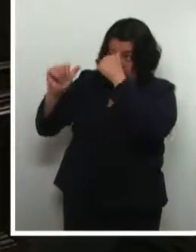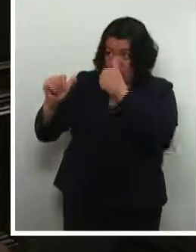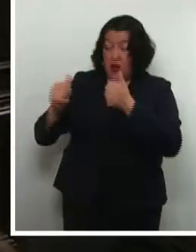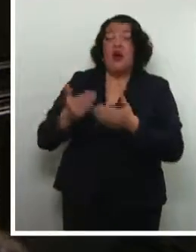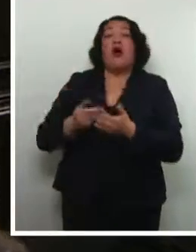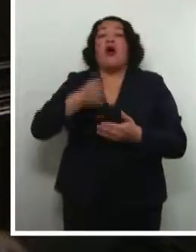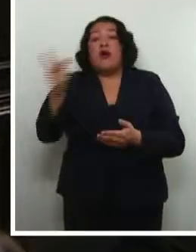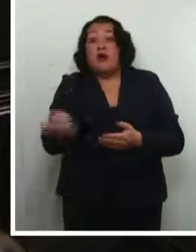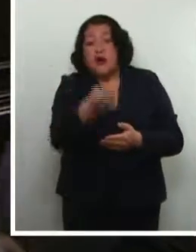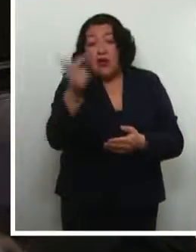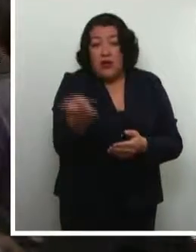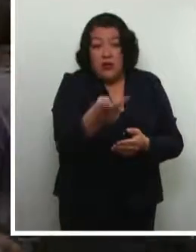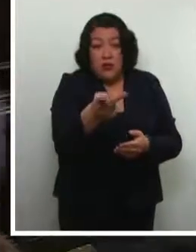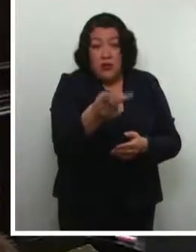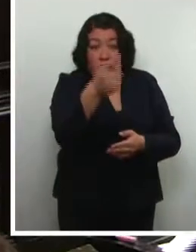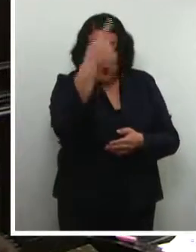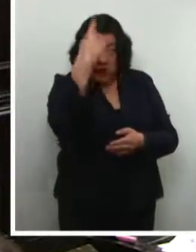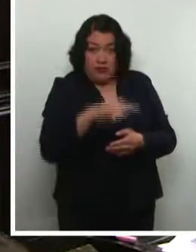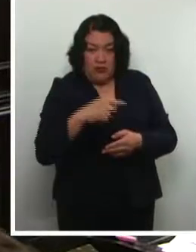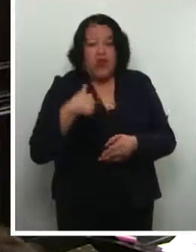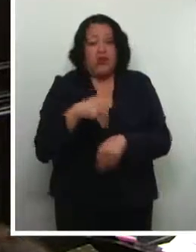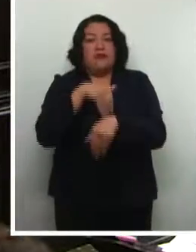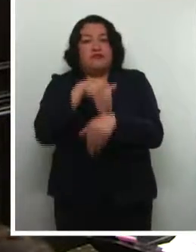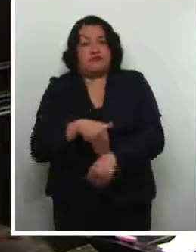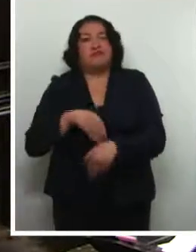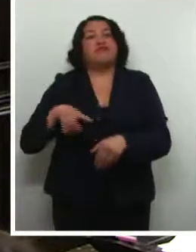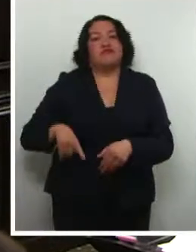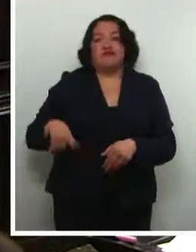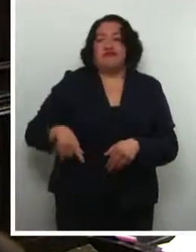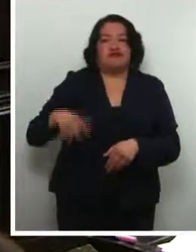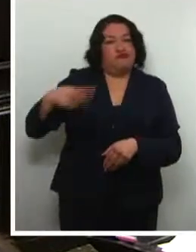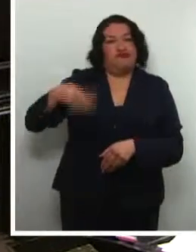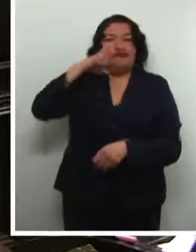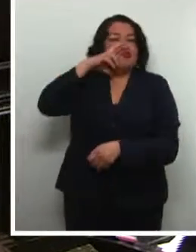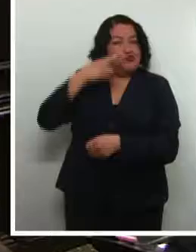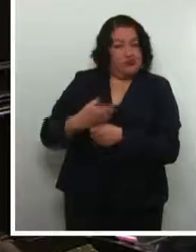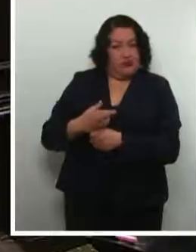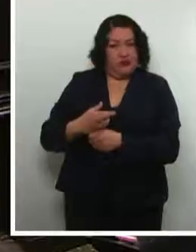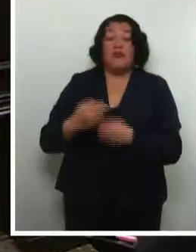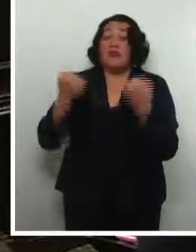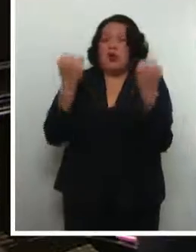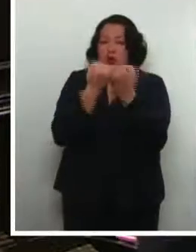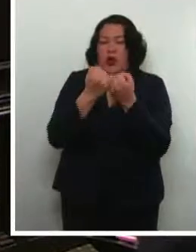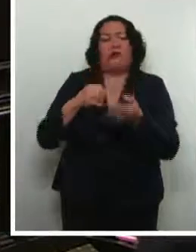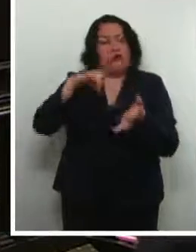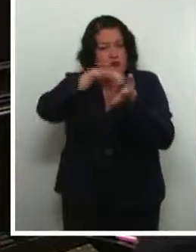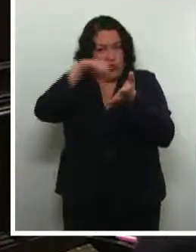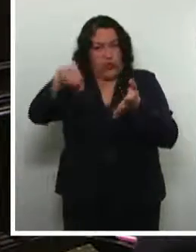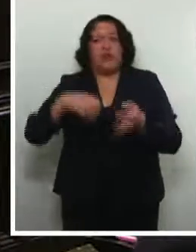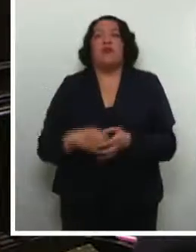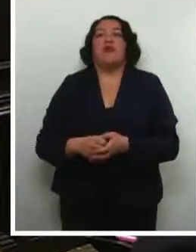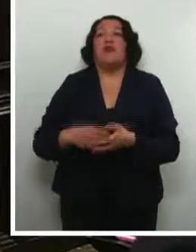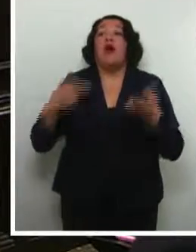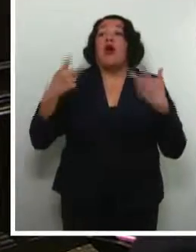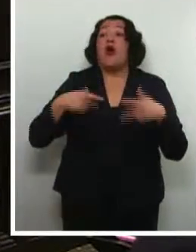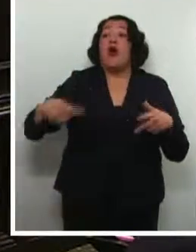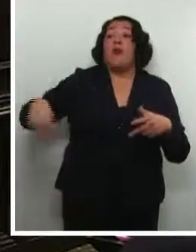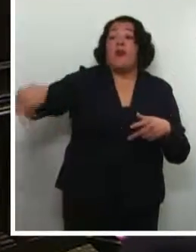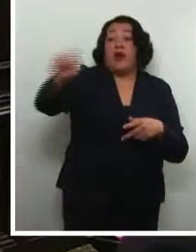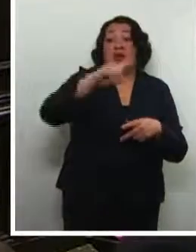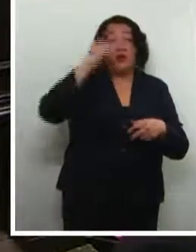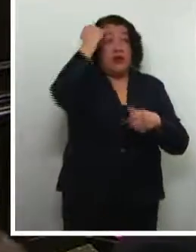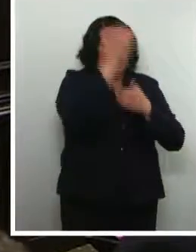consulta. También señala que tendrá el carácter de preferente aquella iniciativa que cuente con al menos el